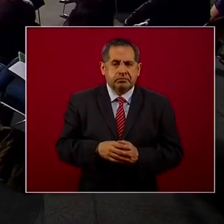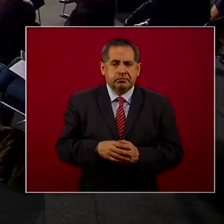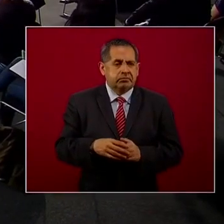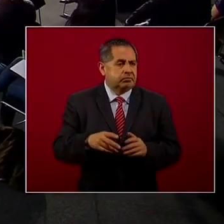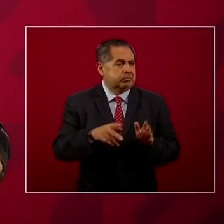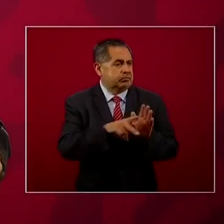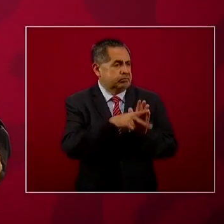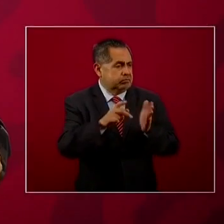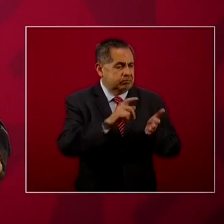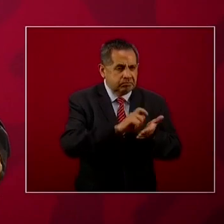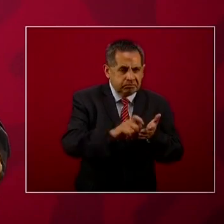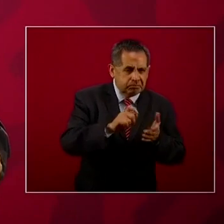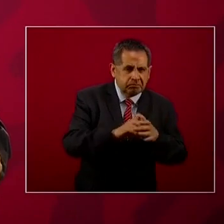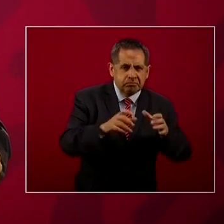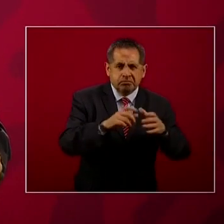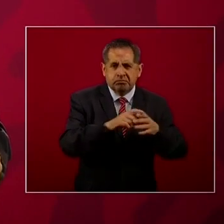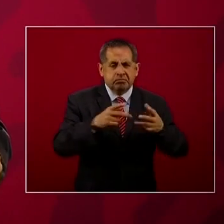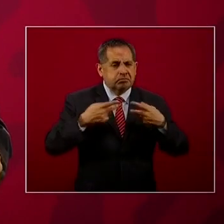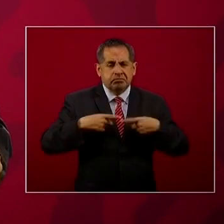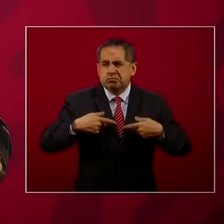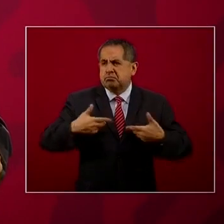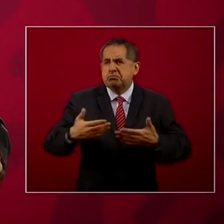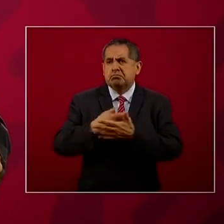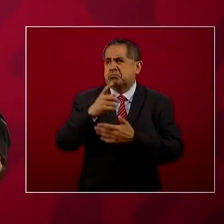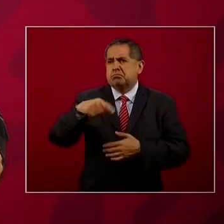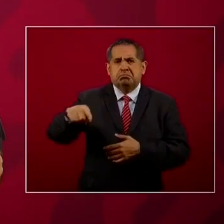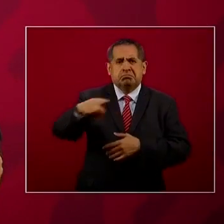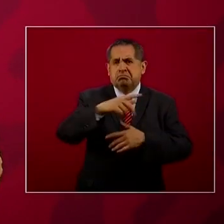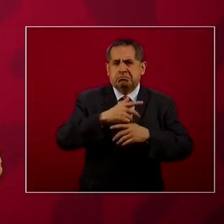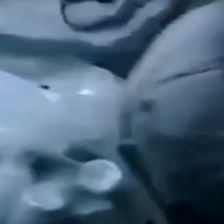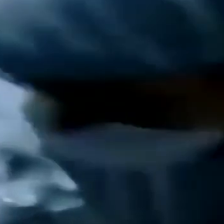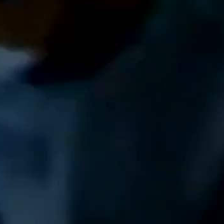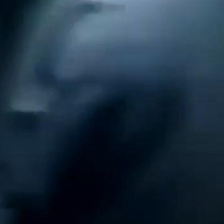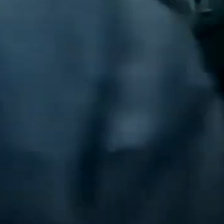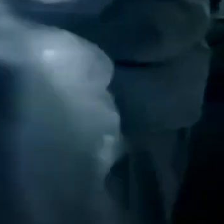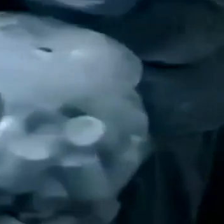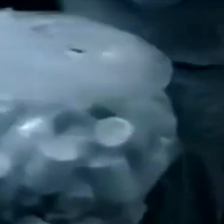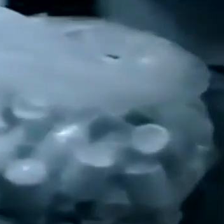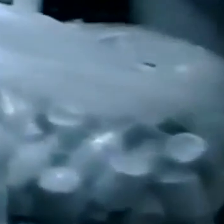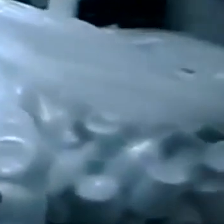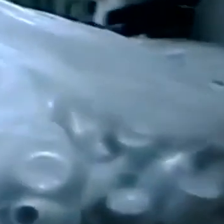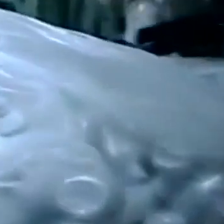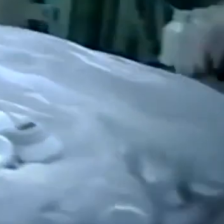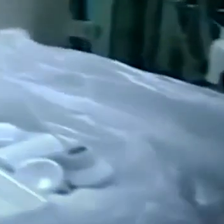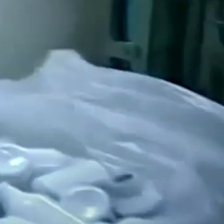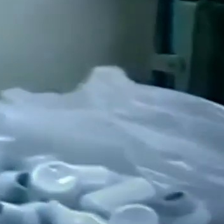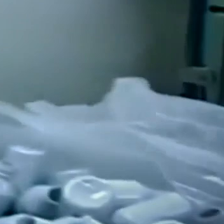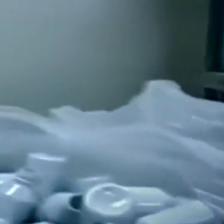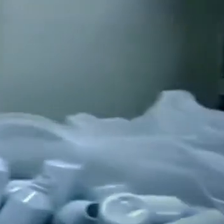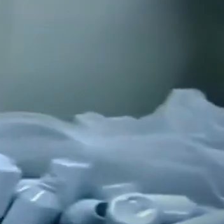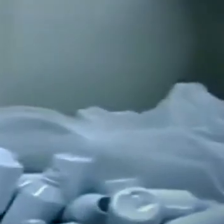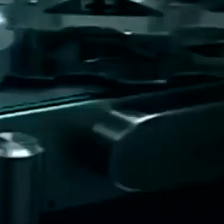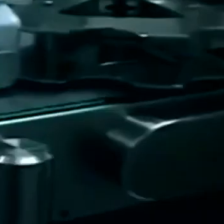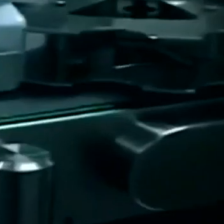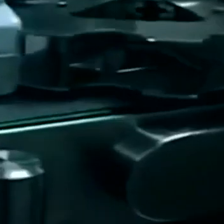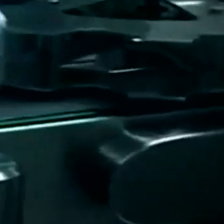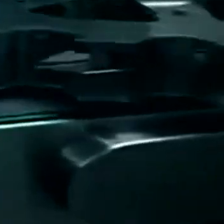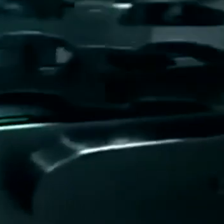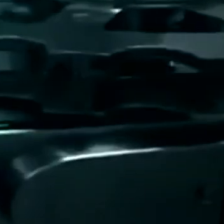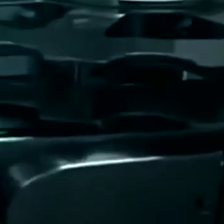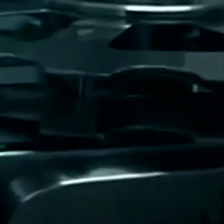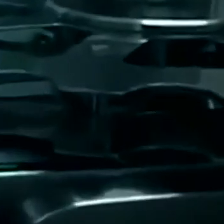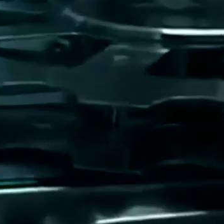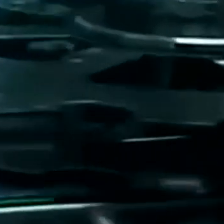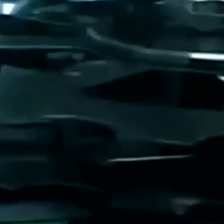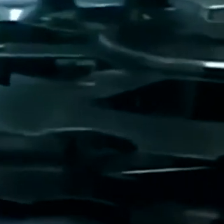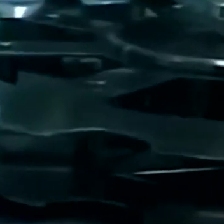por diputados y senadores precisó que las modificaciones terminarán con el mundo un monopolio que había en